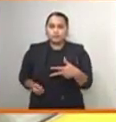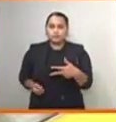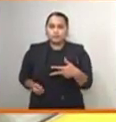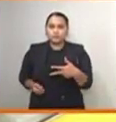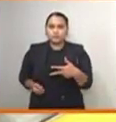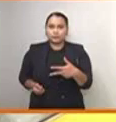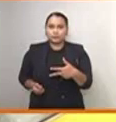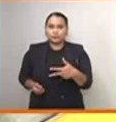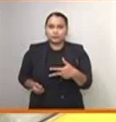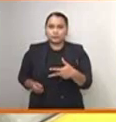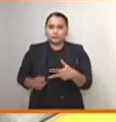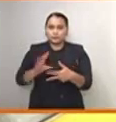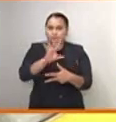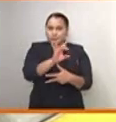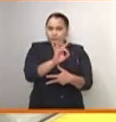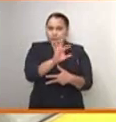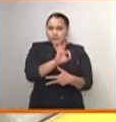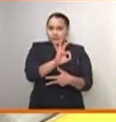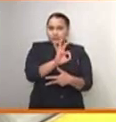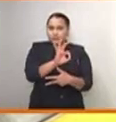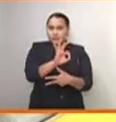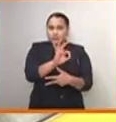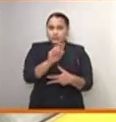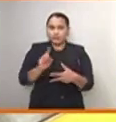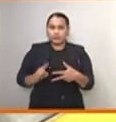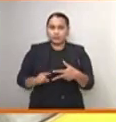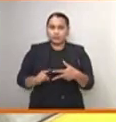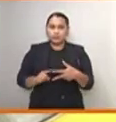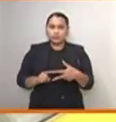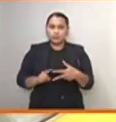Y este es el 89, segundo número.